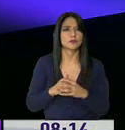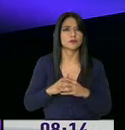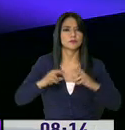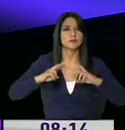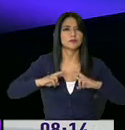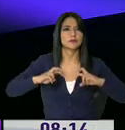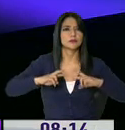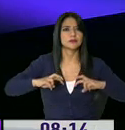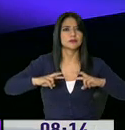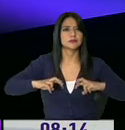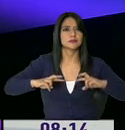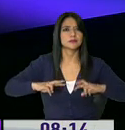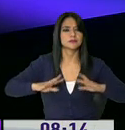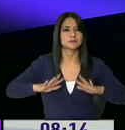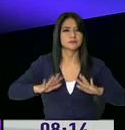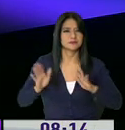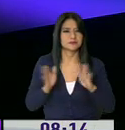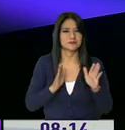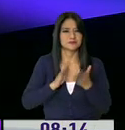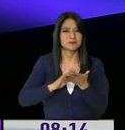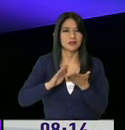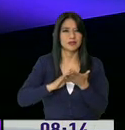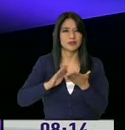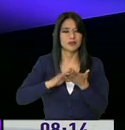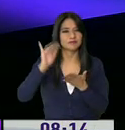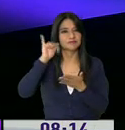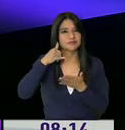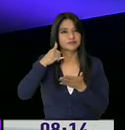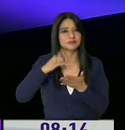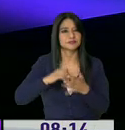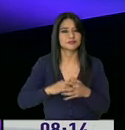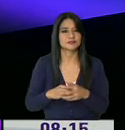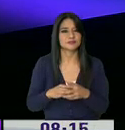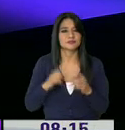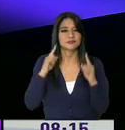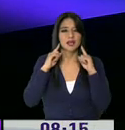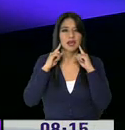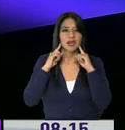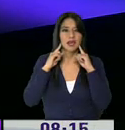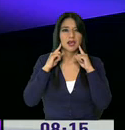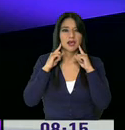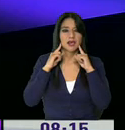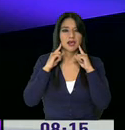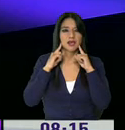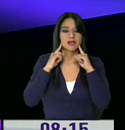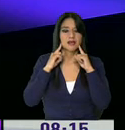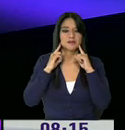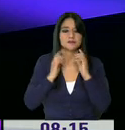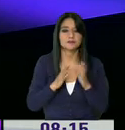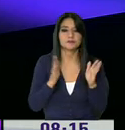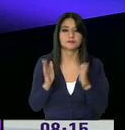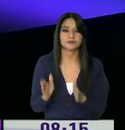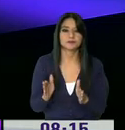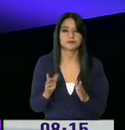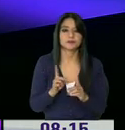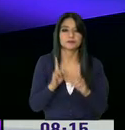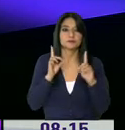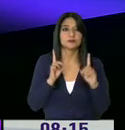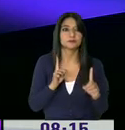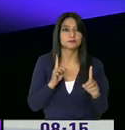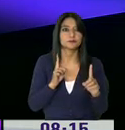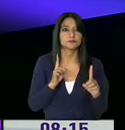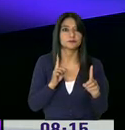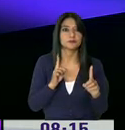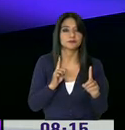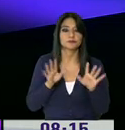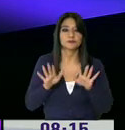los niveles. Vamos a revisar lo que estaba en la nota, esta fase de aislamiento que